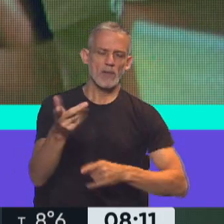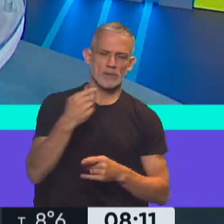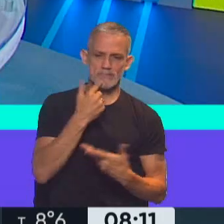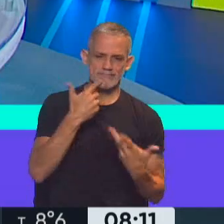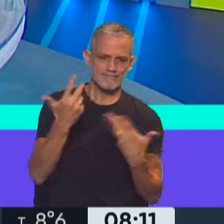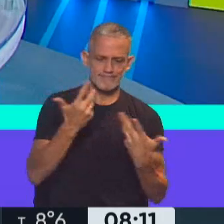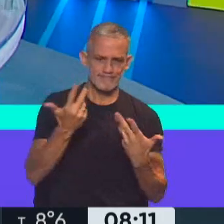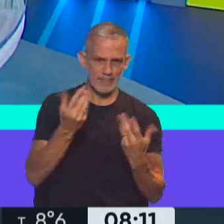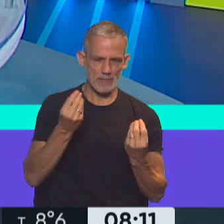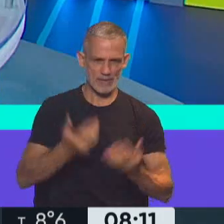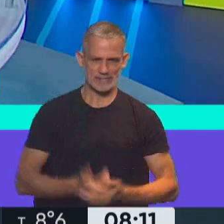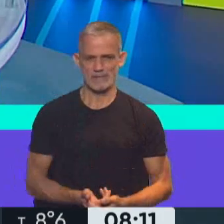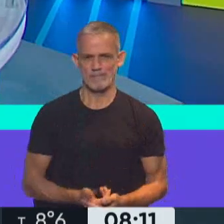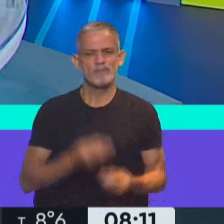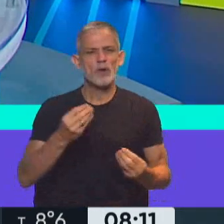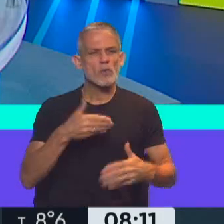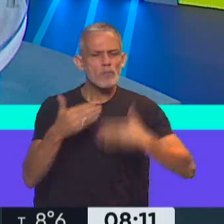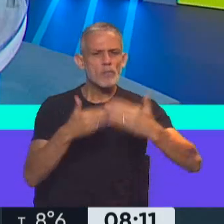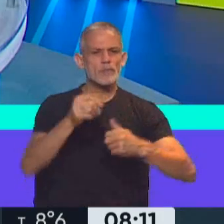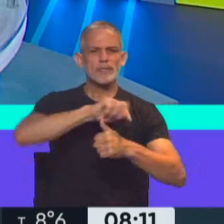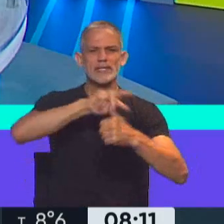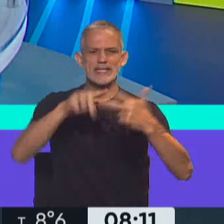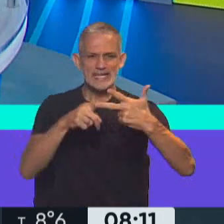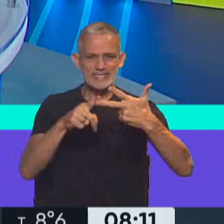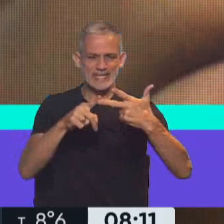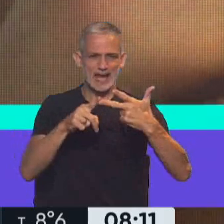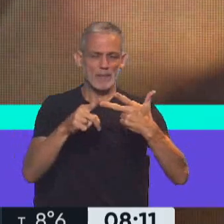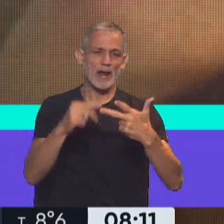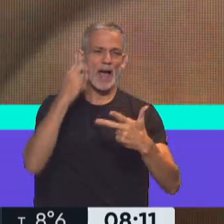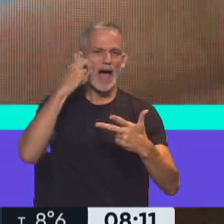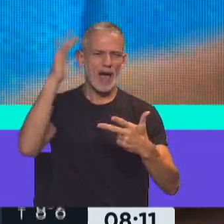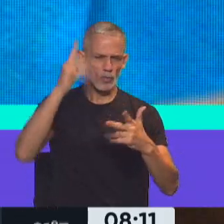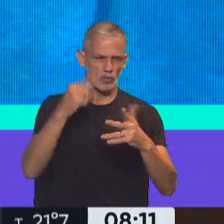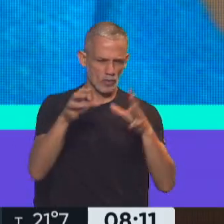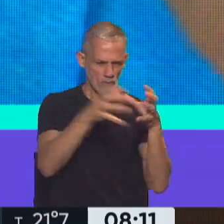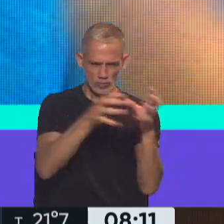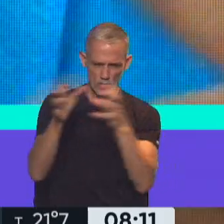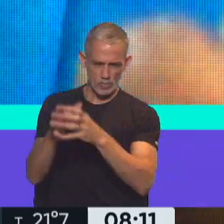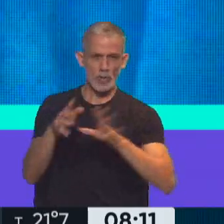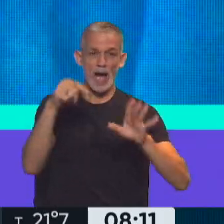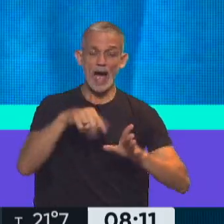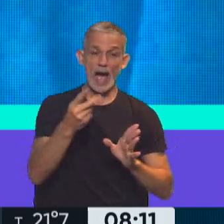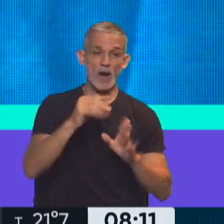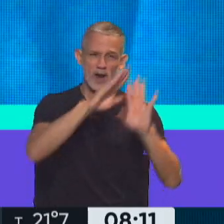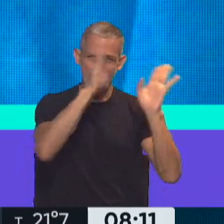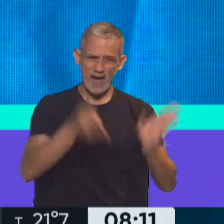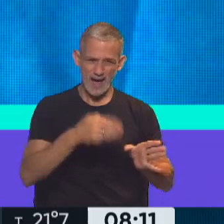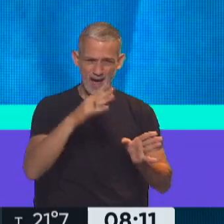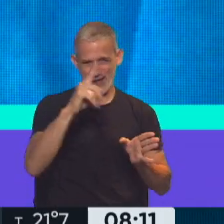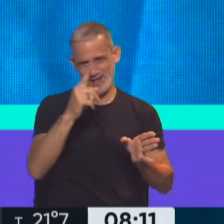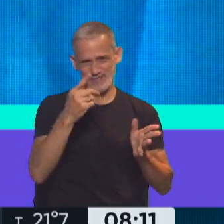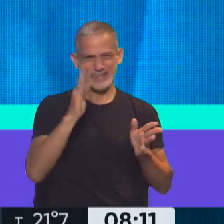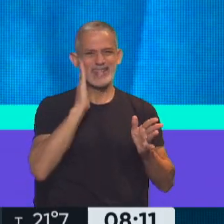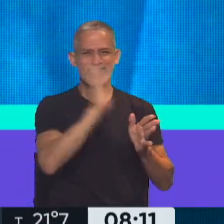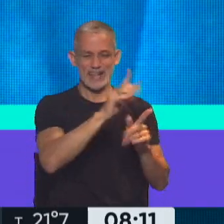importante 2 cómo se está desarrollando la tercera dosis en los adultos mayores vamos a dividir a aquellos que están en este momento en residencias y quienes